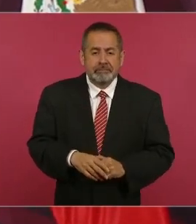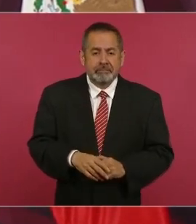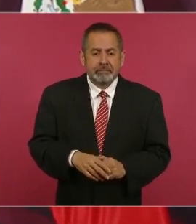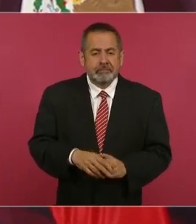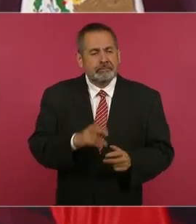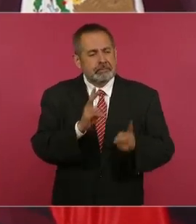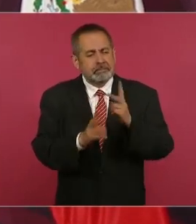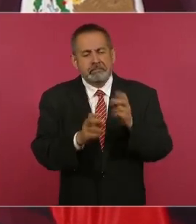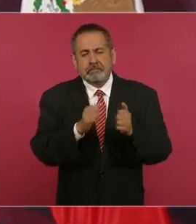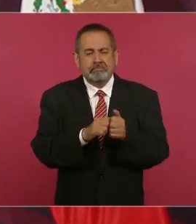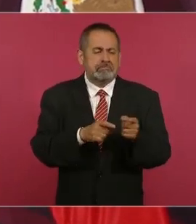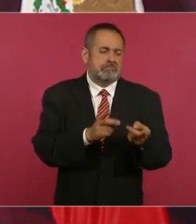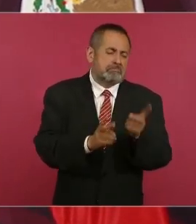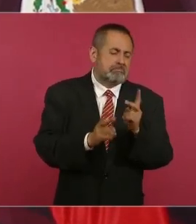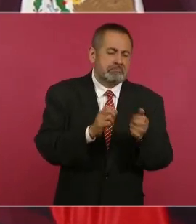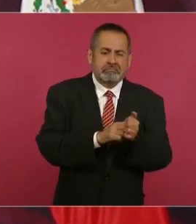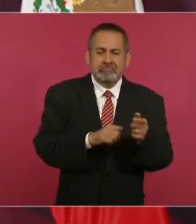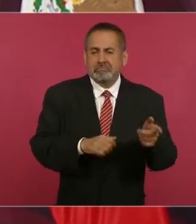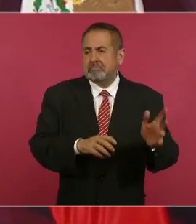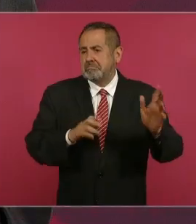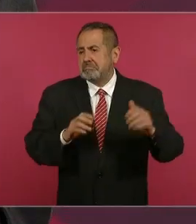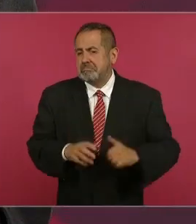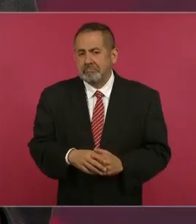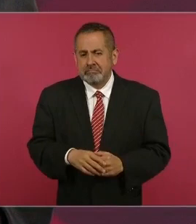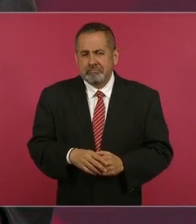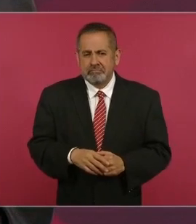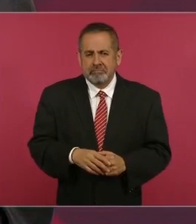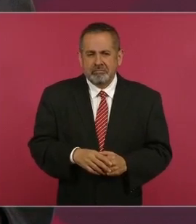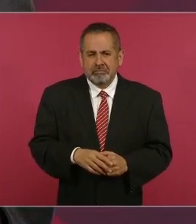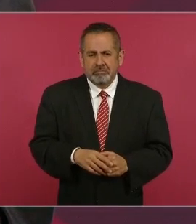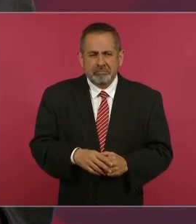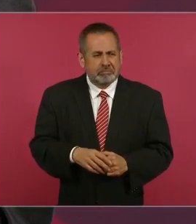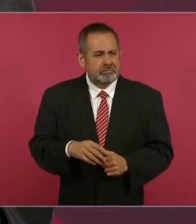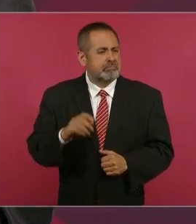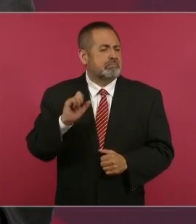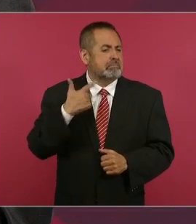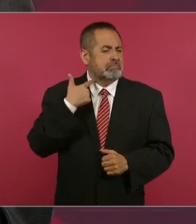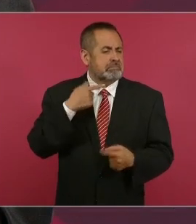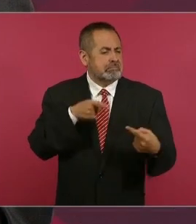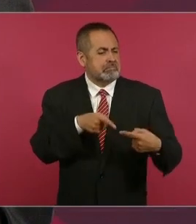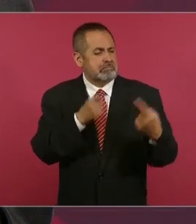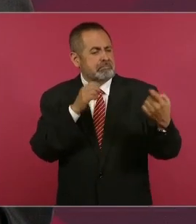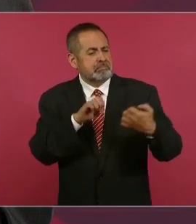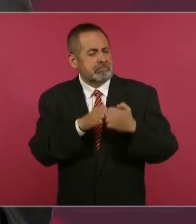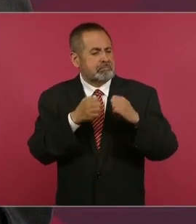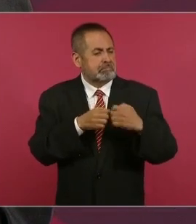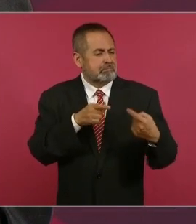y platicar con un antiguo adversario.